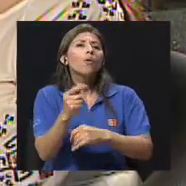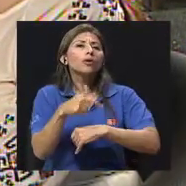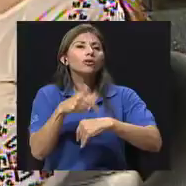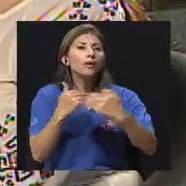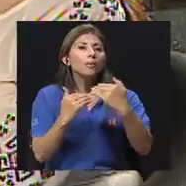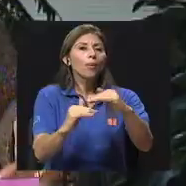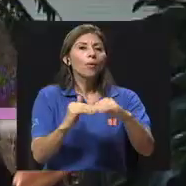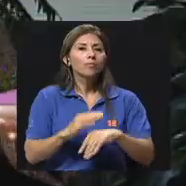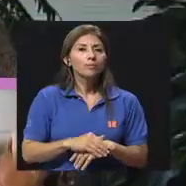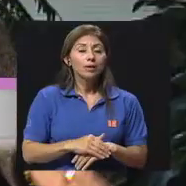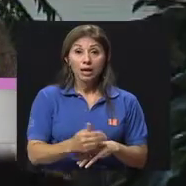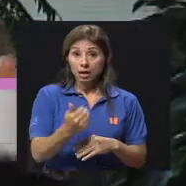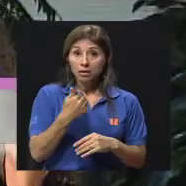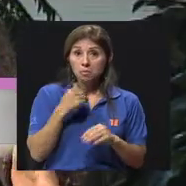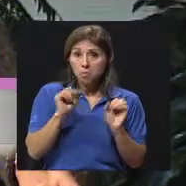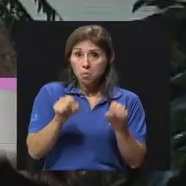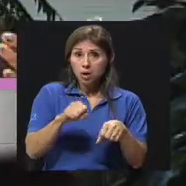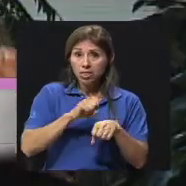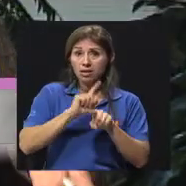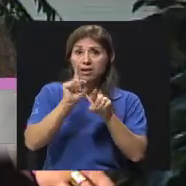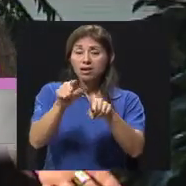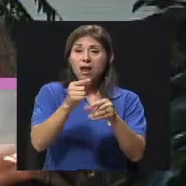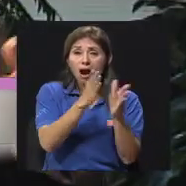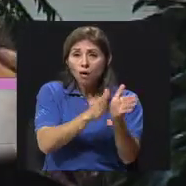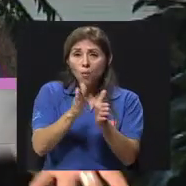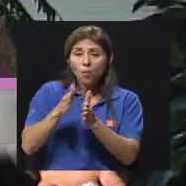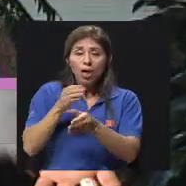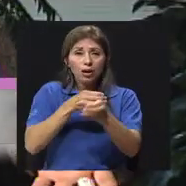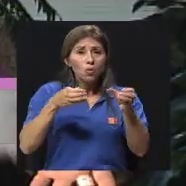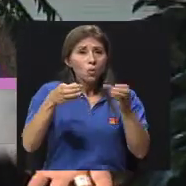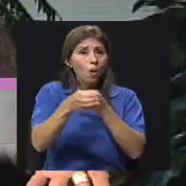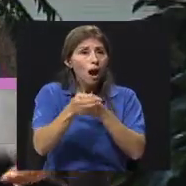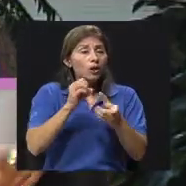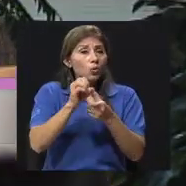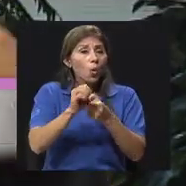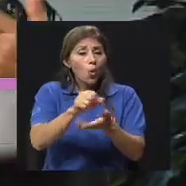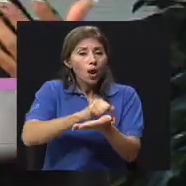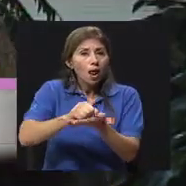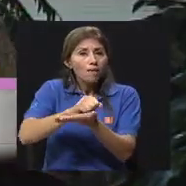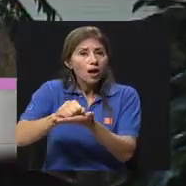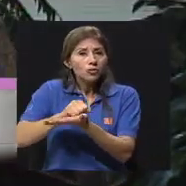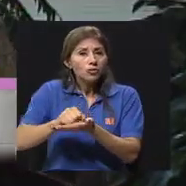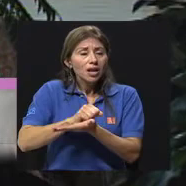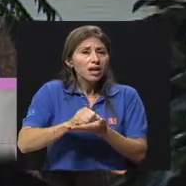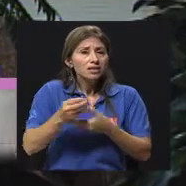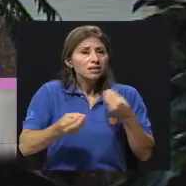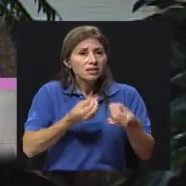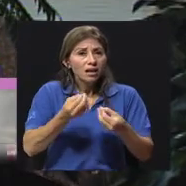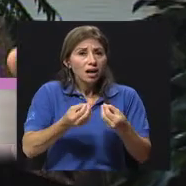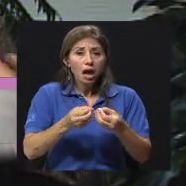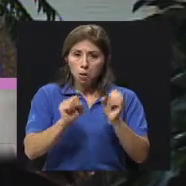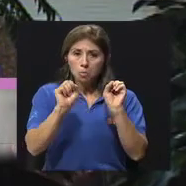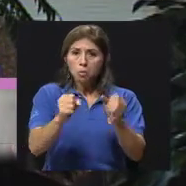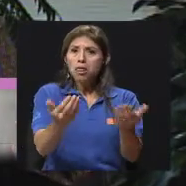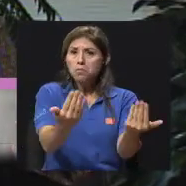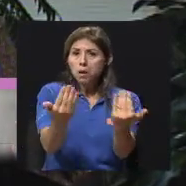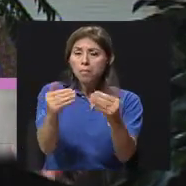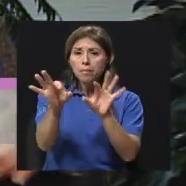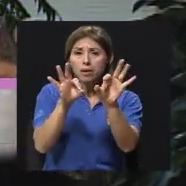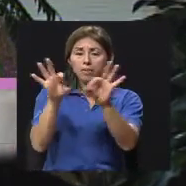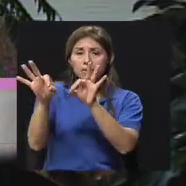arreglar la casa o el cuarto, o la habitación o lavar trastes? ¿Cuánto tiempo y cada cuánto? ¿Tienen derecho a traer a sus amigos a la casa?